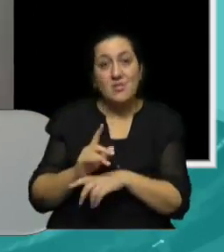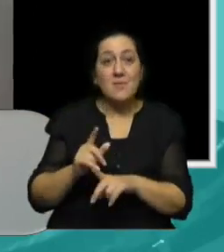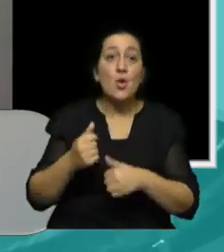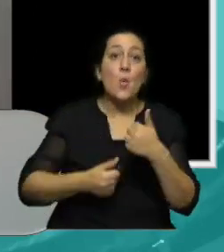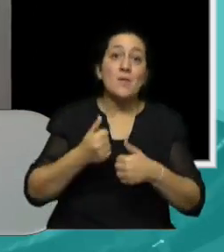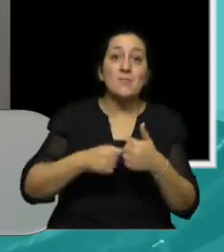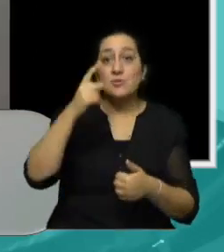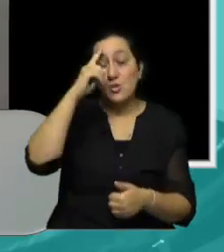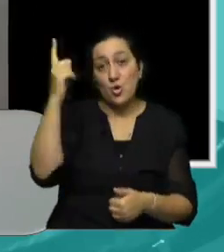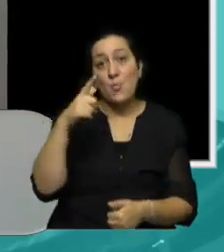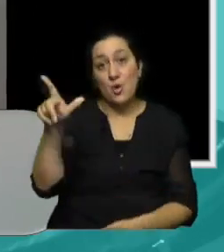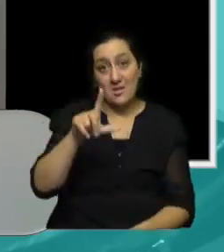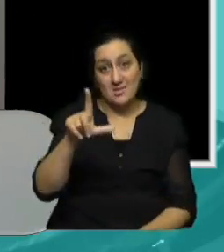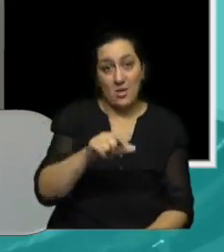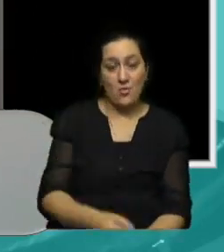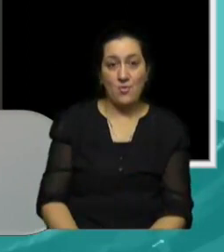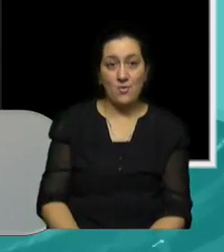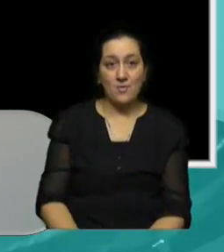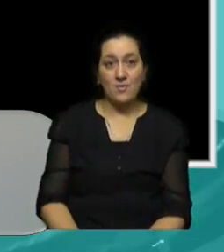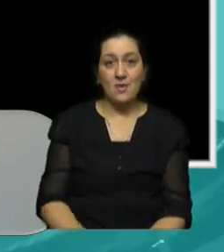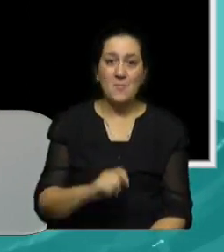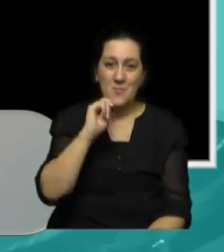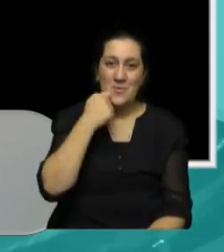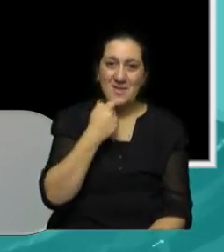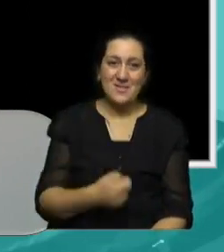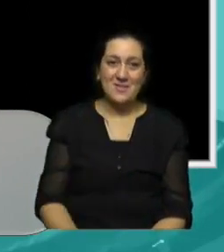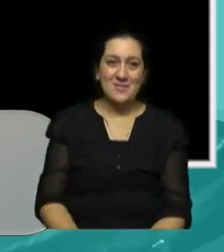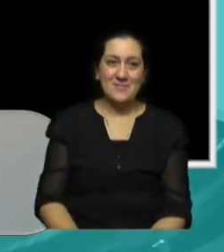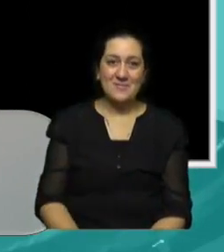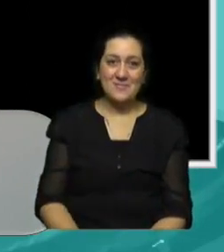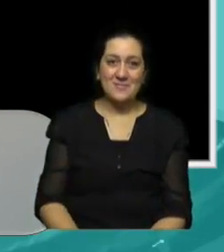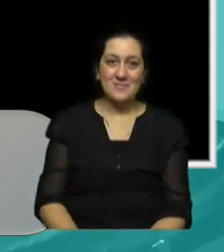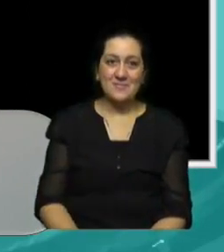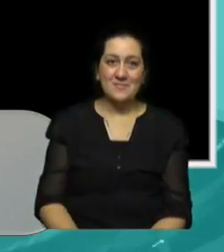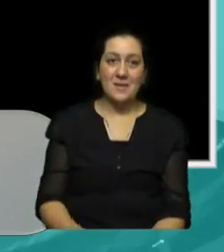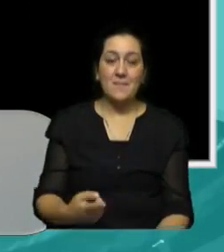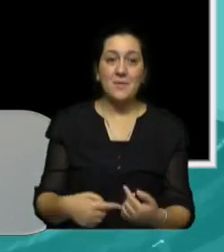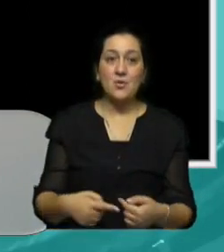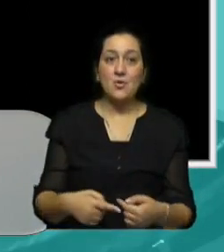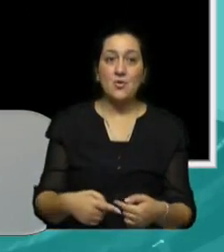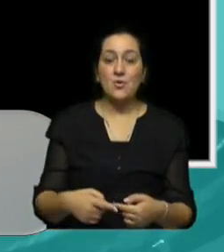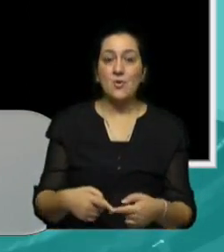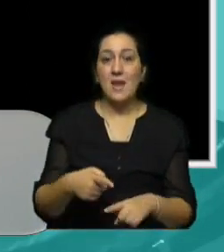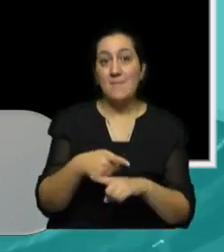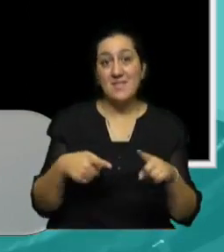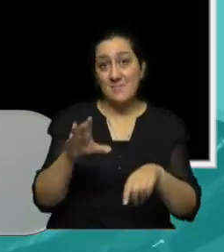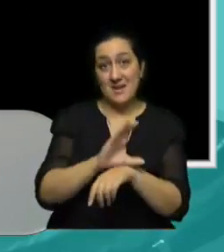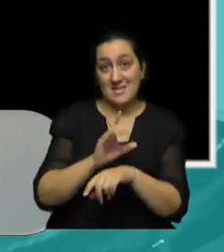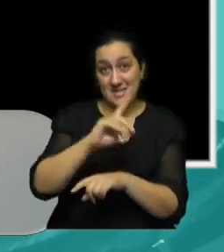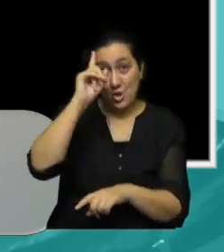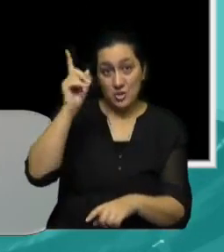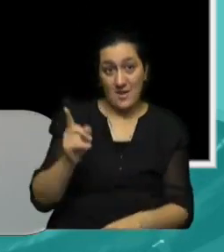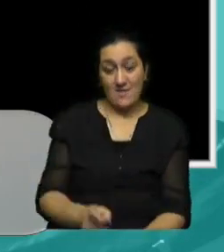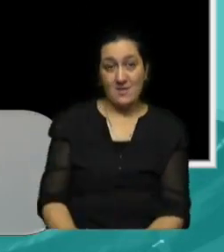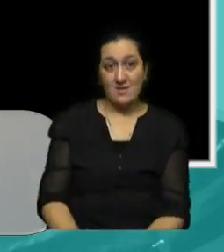torneos por el liceo. ¡Qué lindo! Es buen amor. Y pero la verdad, la mitad de mi clase y esas cosas no saben mucho qué